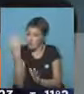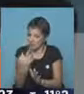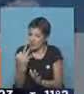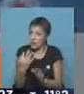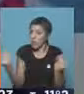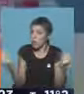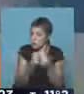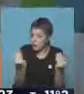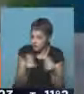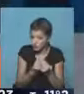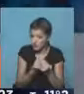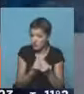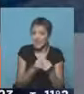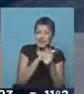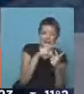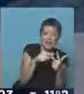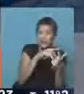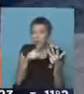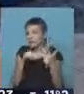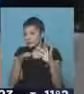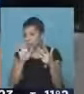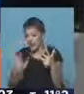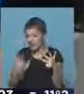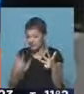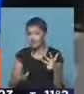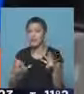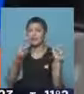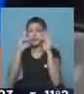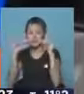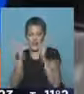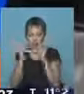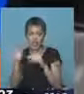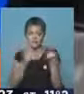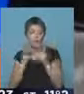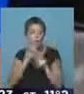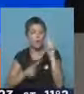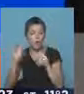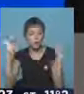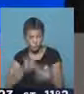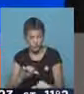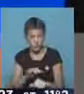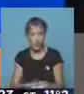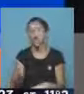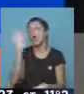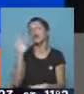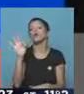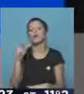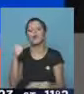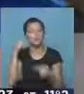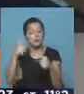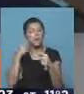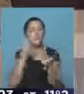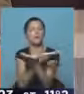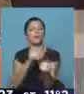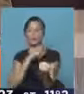3 así en la historia, 4 de esta magnitud y tan dañinos. Así que o es una demostración de fuerza, miren lo que podemos